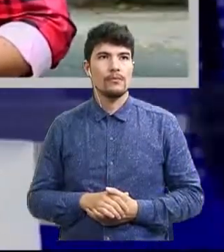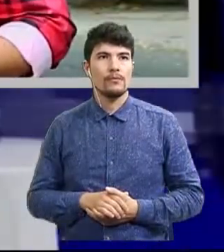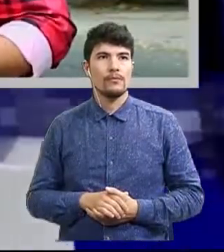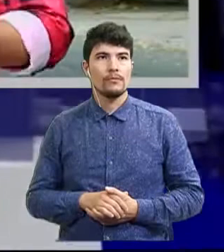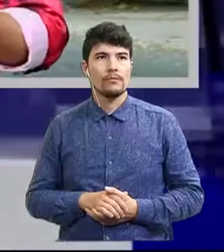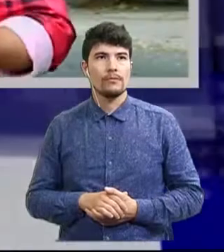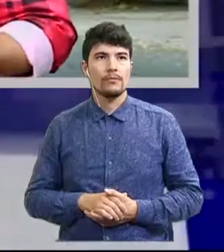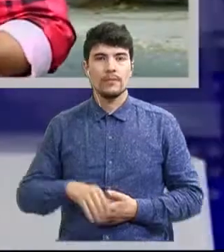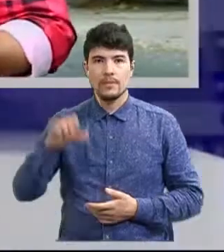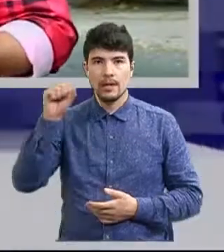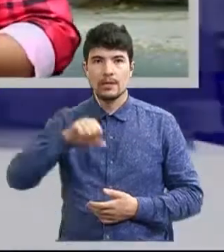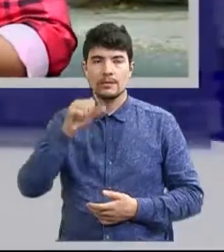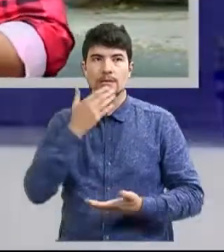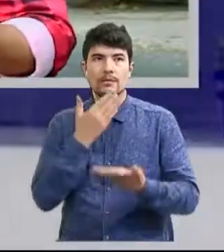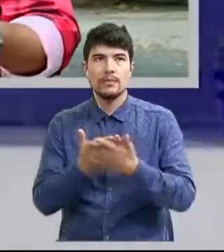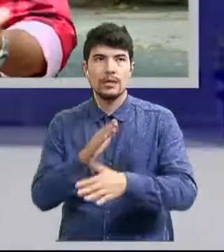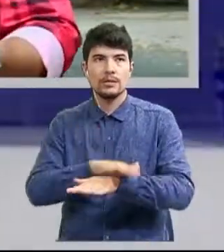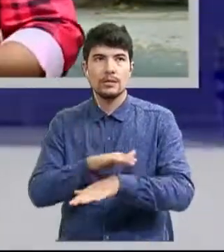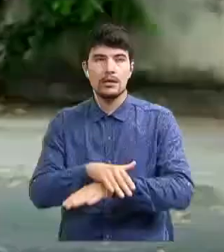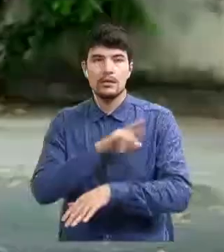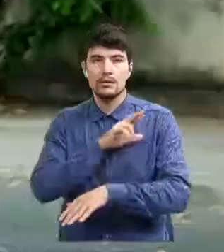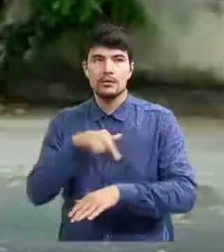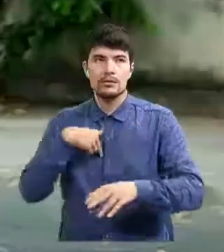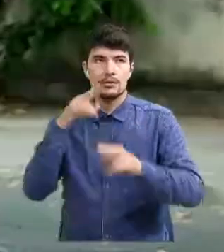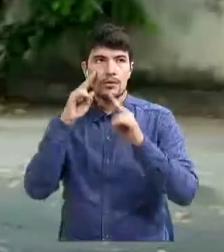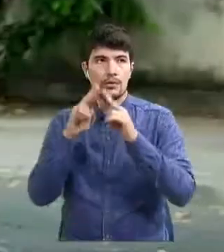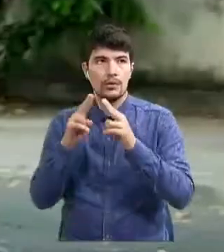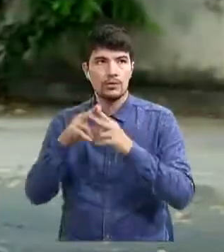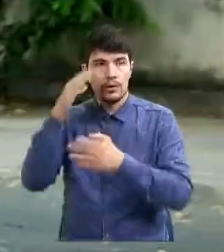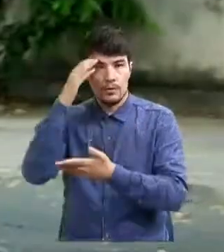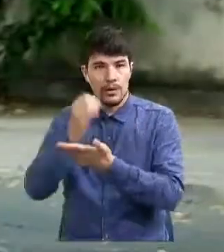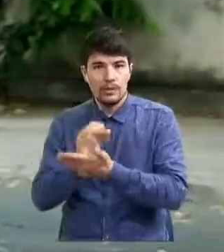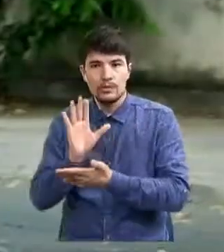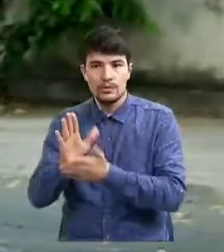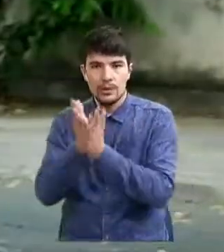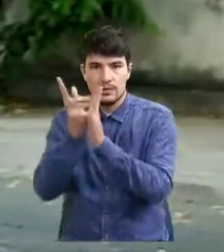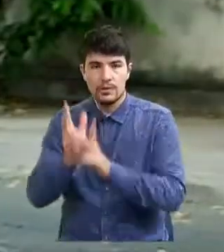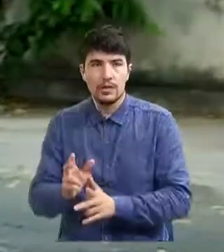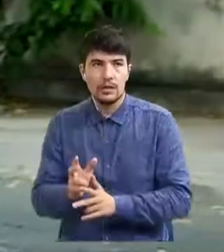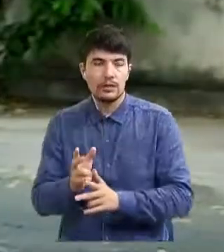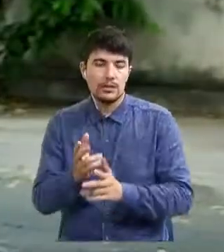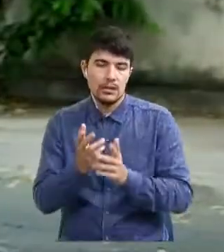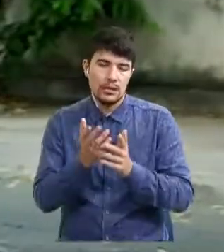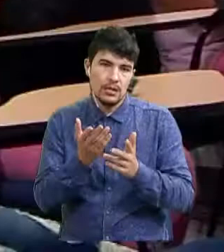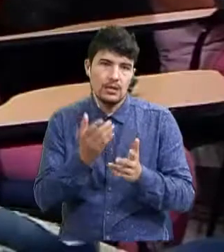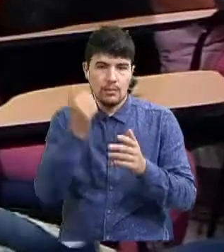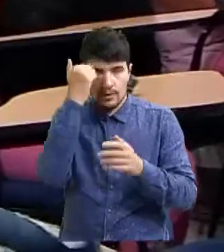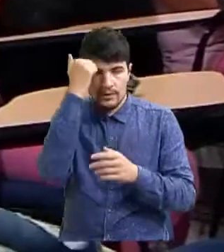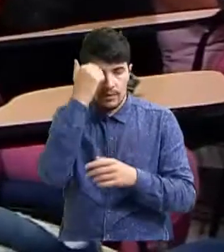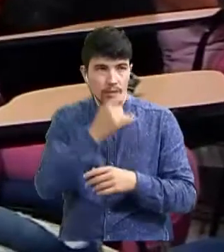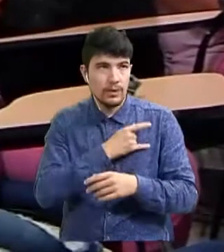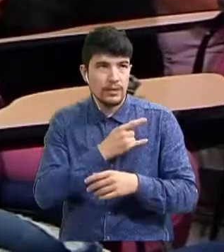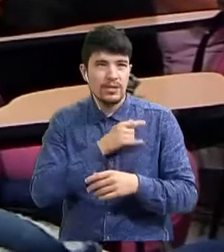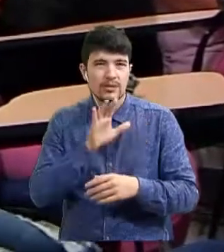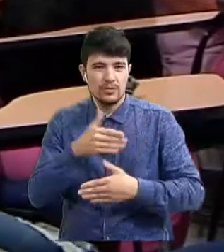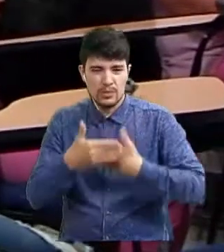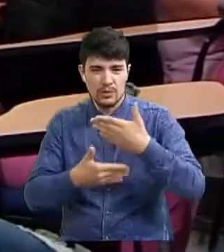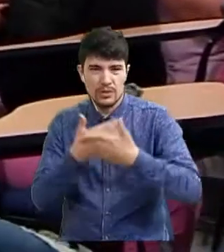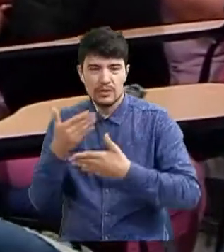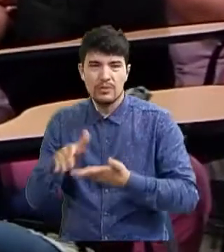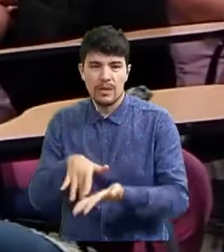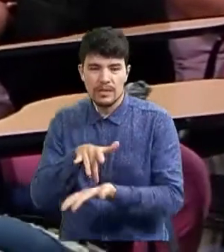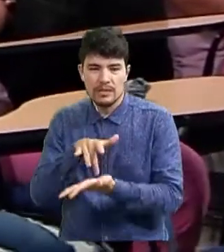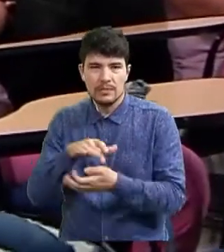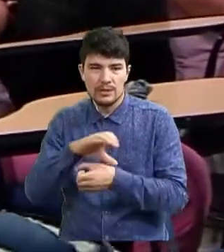Así es, muy buenas tardes. Pues conocimos la opinión de estudiantes y docentes universitarios sobre este mecanismo de participación ciudadana que